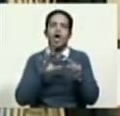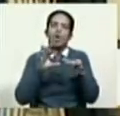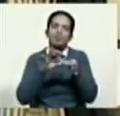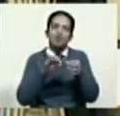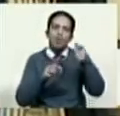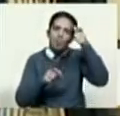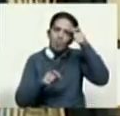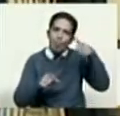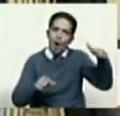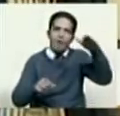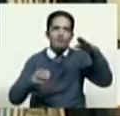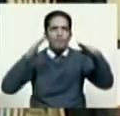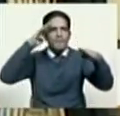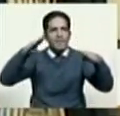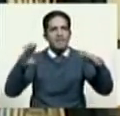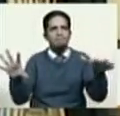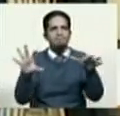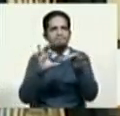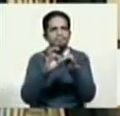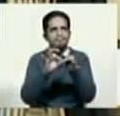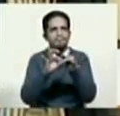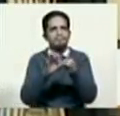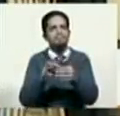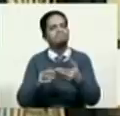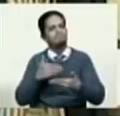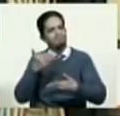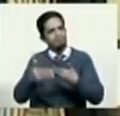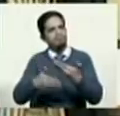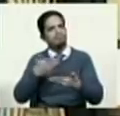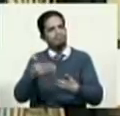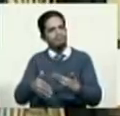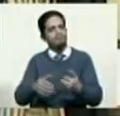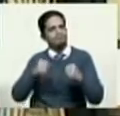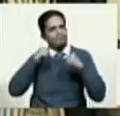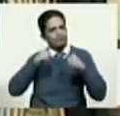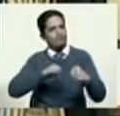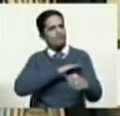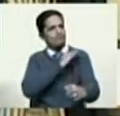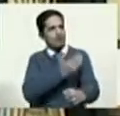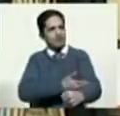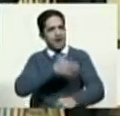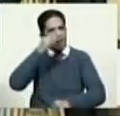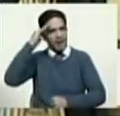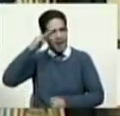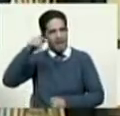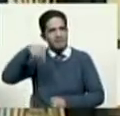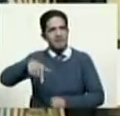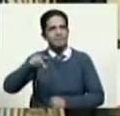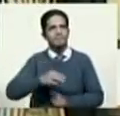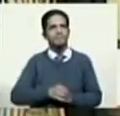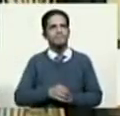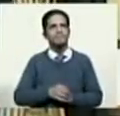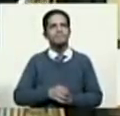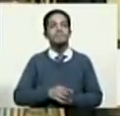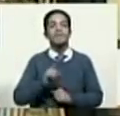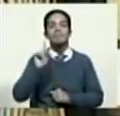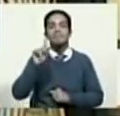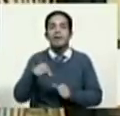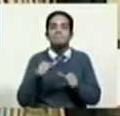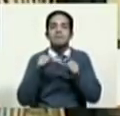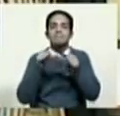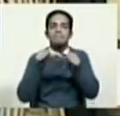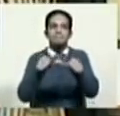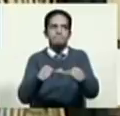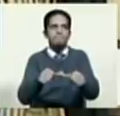cívico-militar. Hemos ido fortaleciendo una poderosa Fuerza Armada Nacional Bolivariana. Y hemos logrado mantener el poder